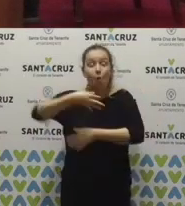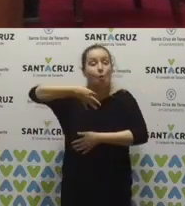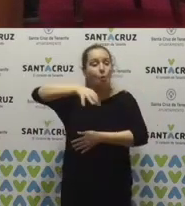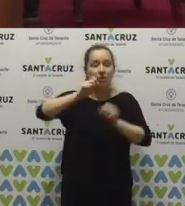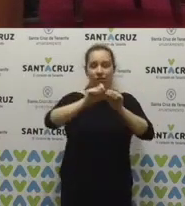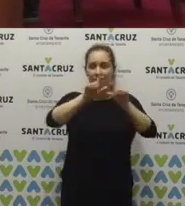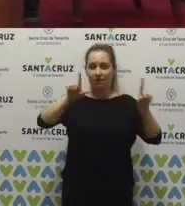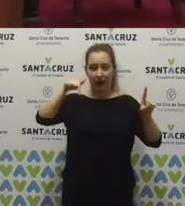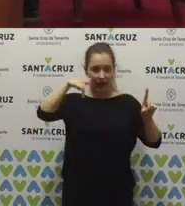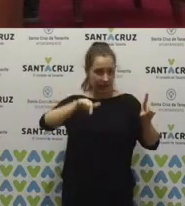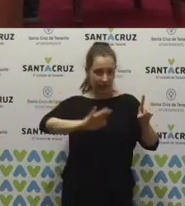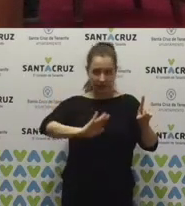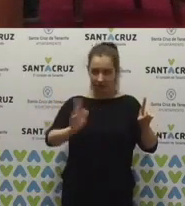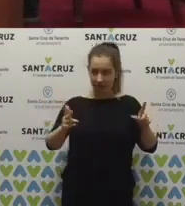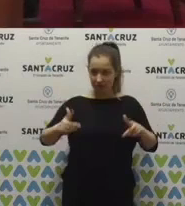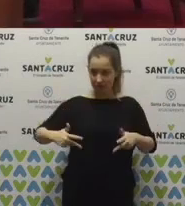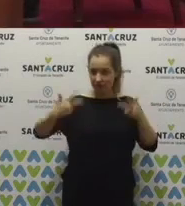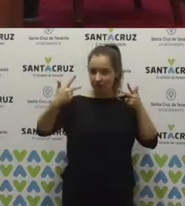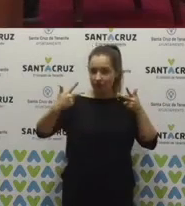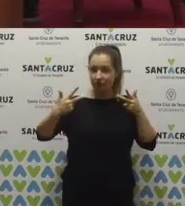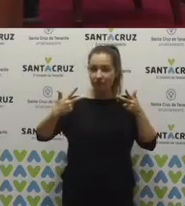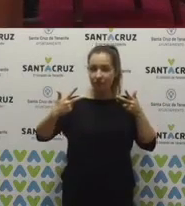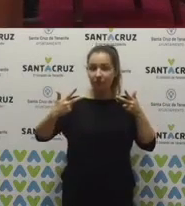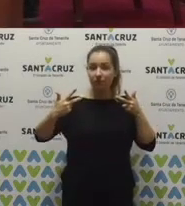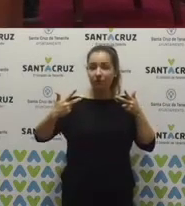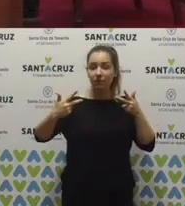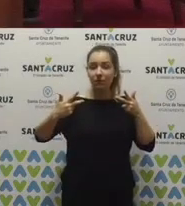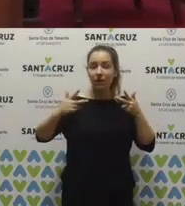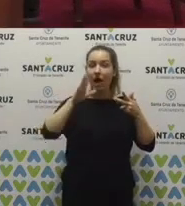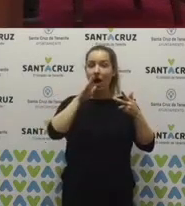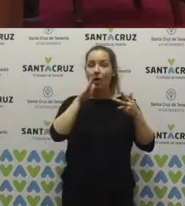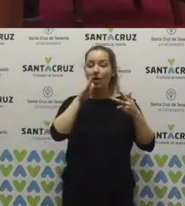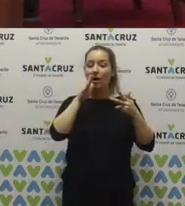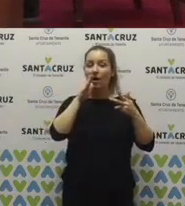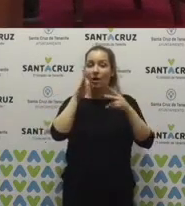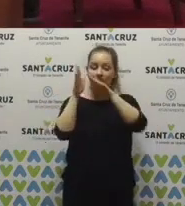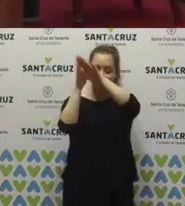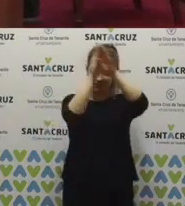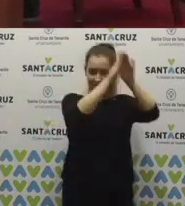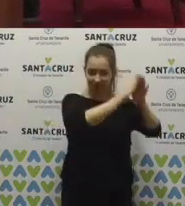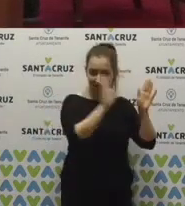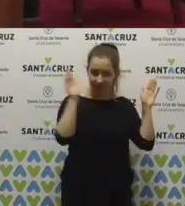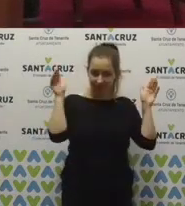esta y pasamos vamos a ir a retomar la